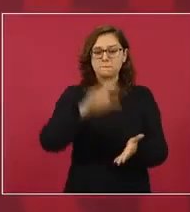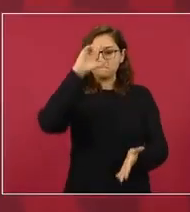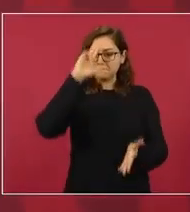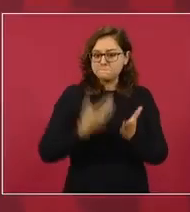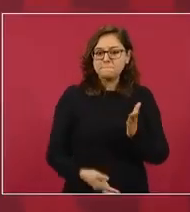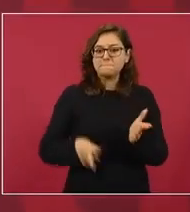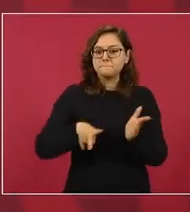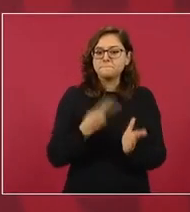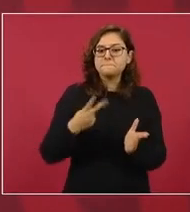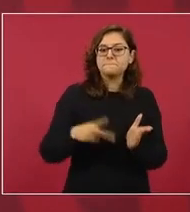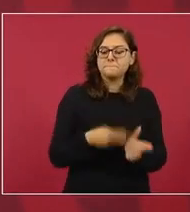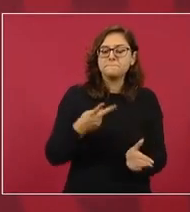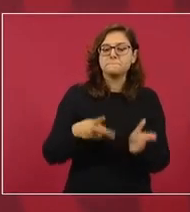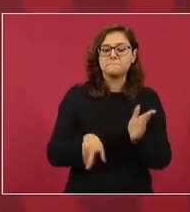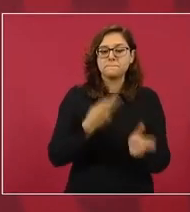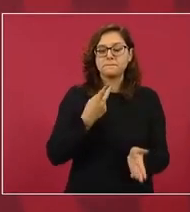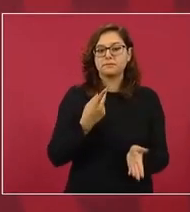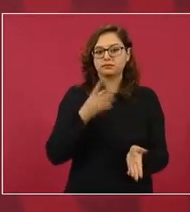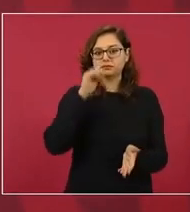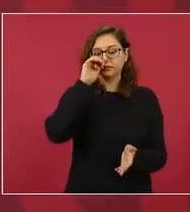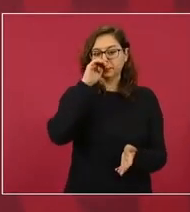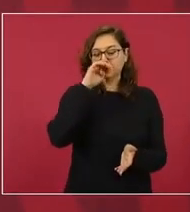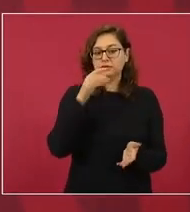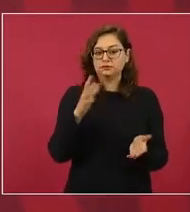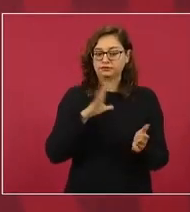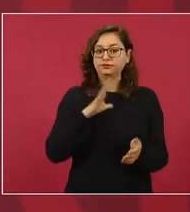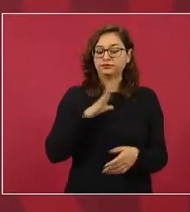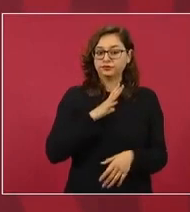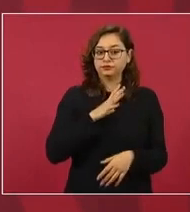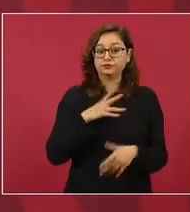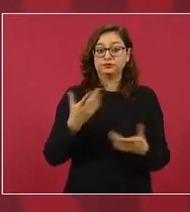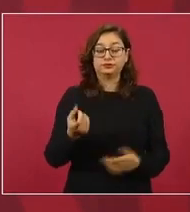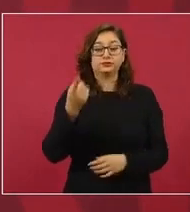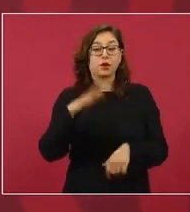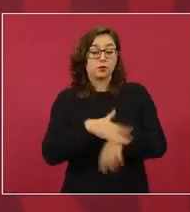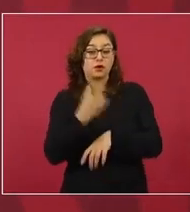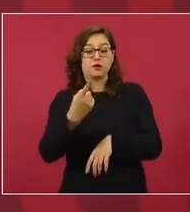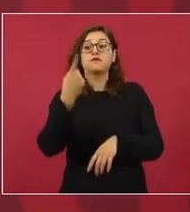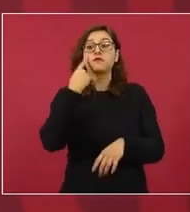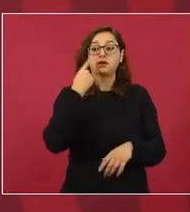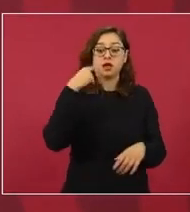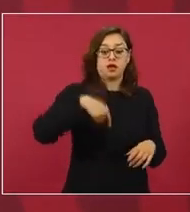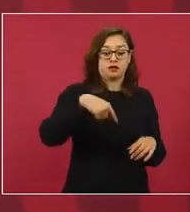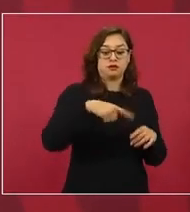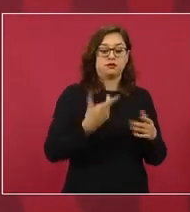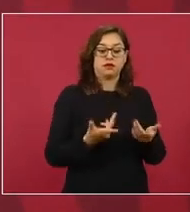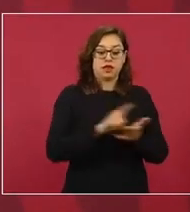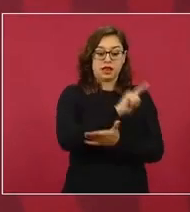que fueron beneficiadas con la llamada reforma energética y se les dieron privilegios.